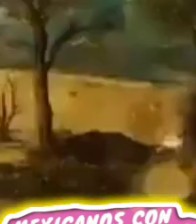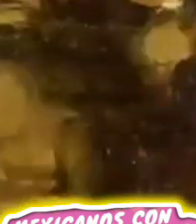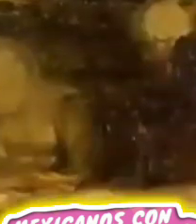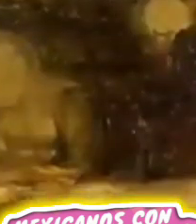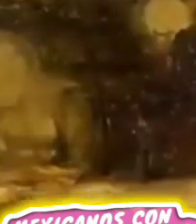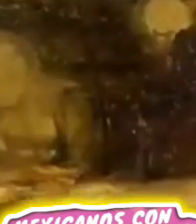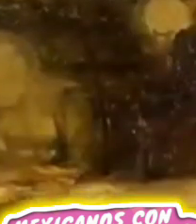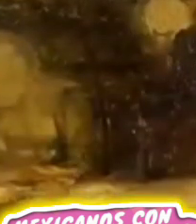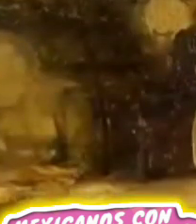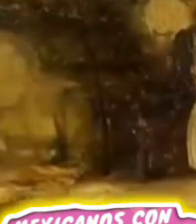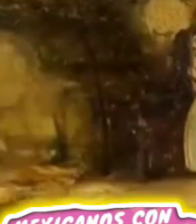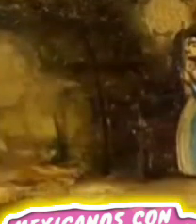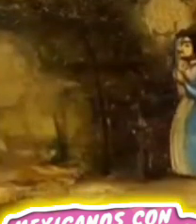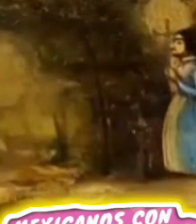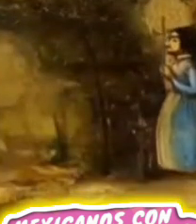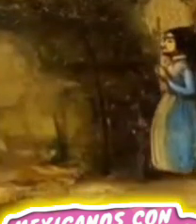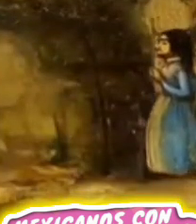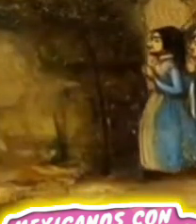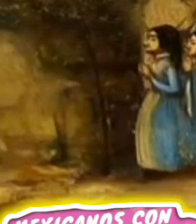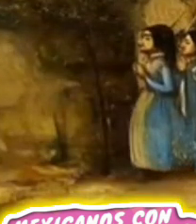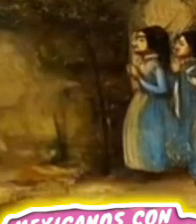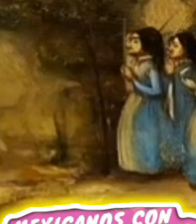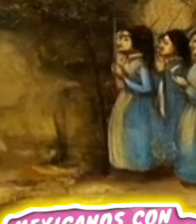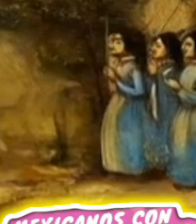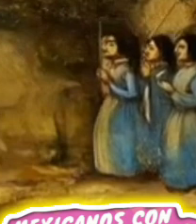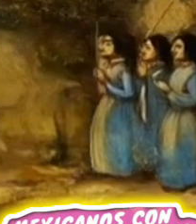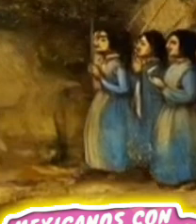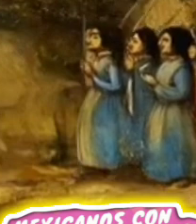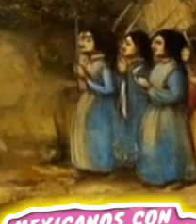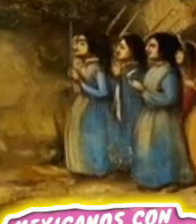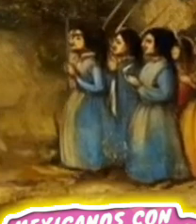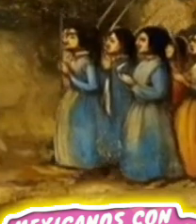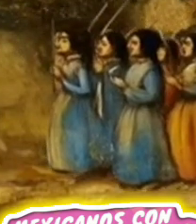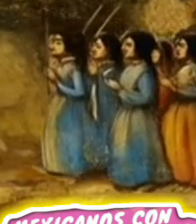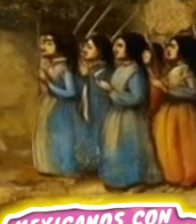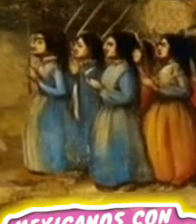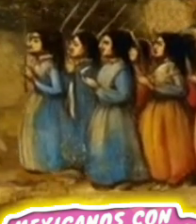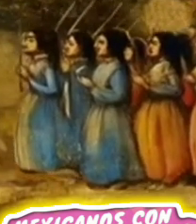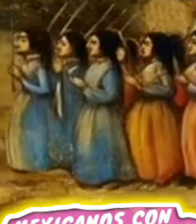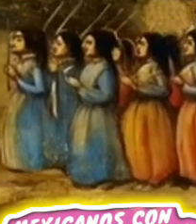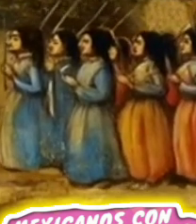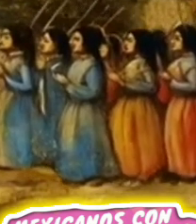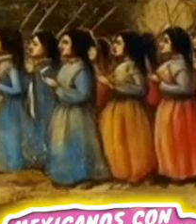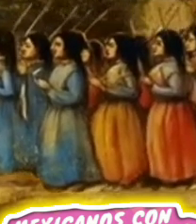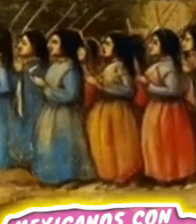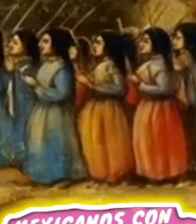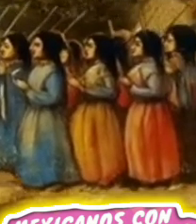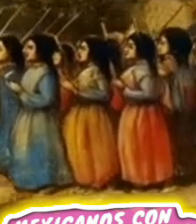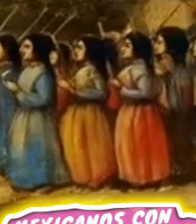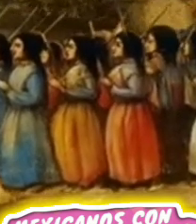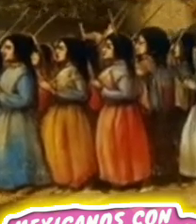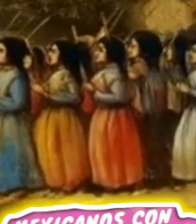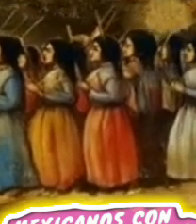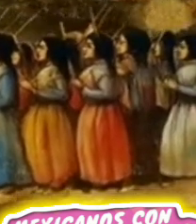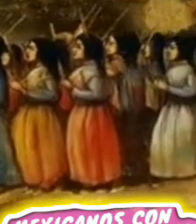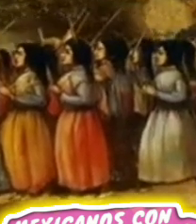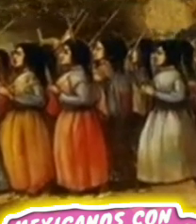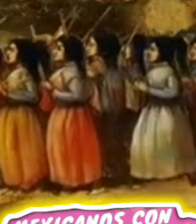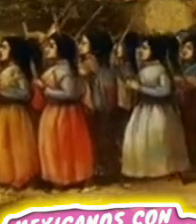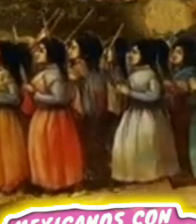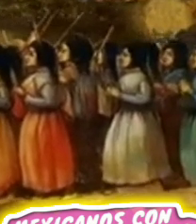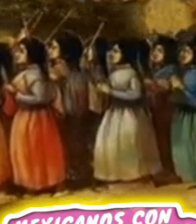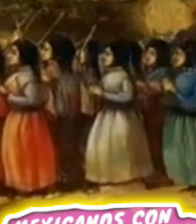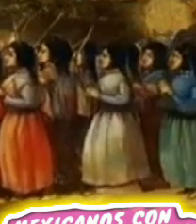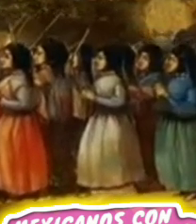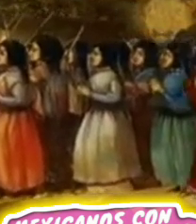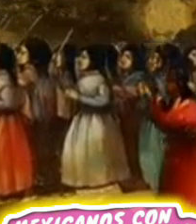de mujeres ante el cuartel de Miahuatlán, donde habían sido secuestrados y convertidos en soldados por la fuerza sus